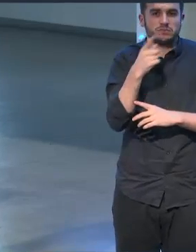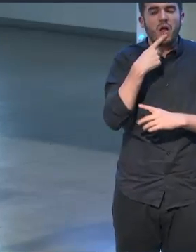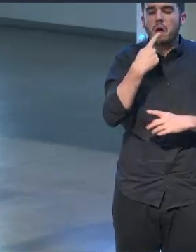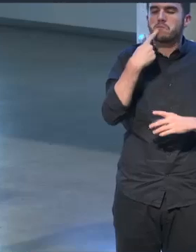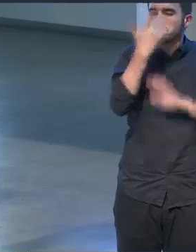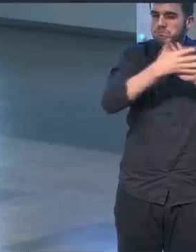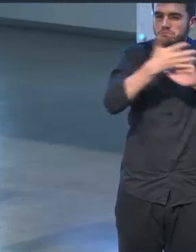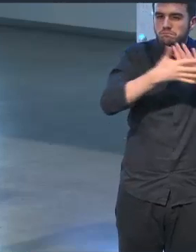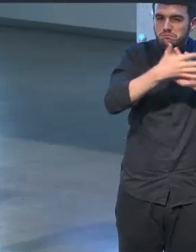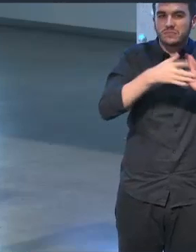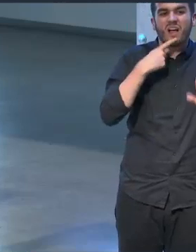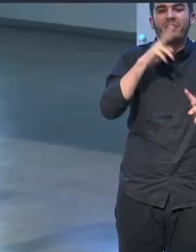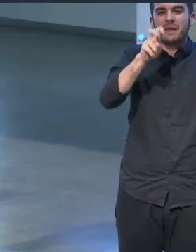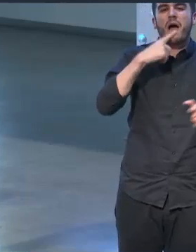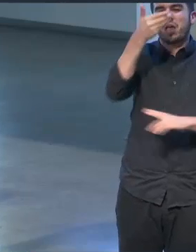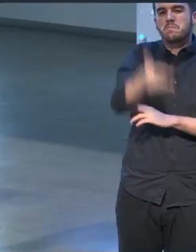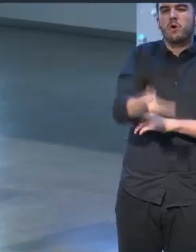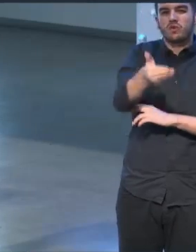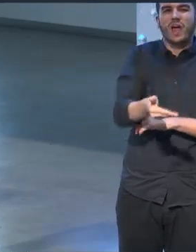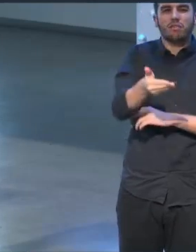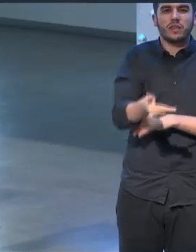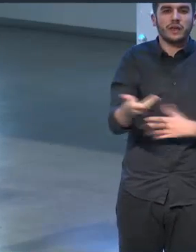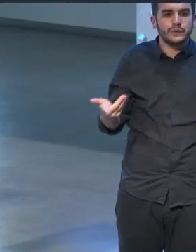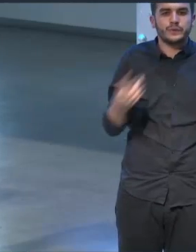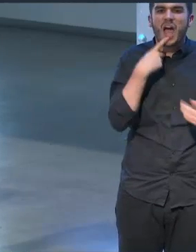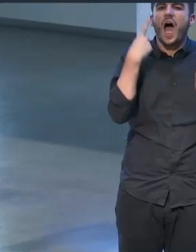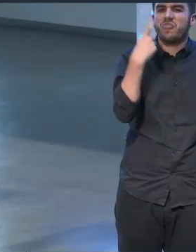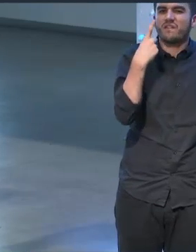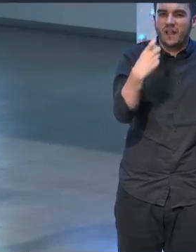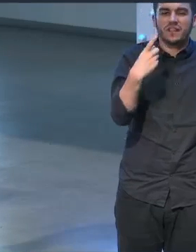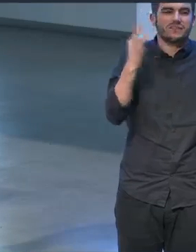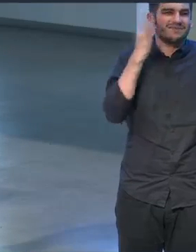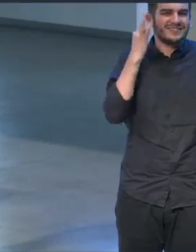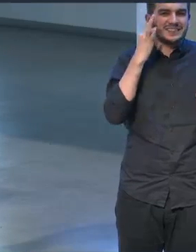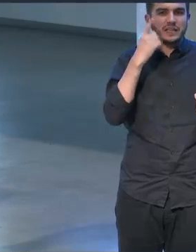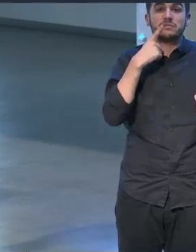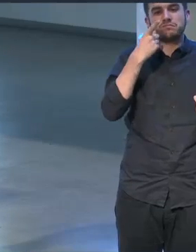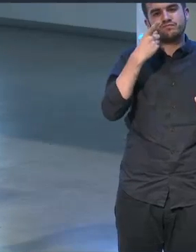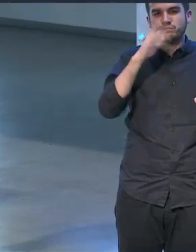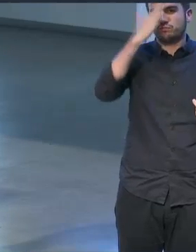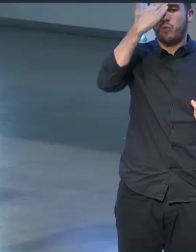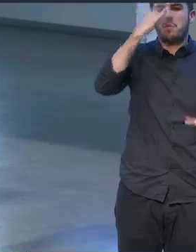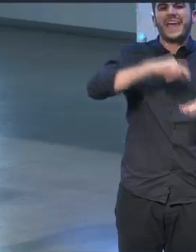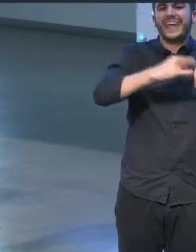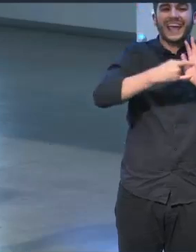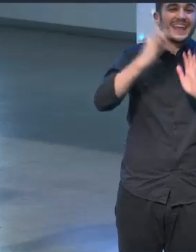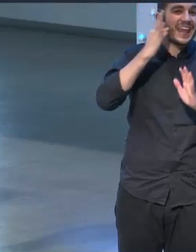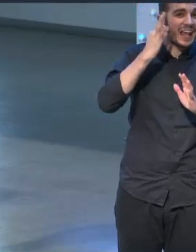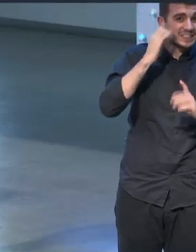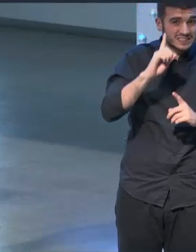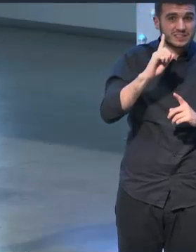señalaban la importancia de que hubiera más chicas, sobre todo ingenieras que